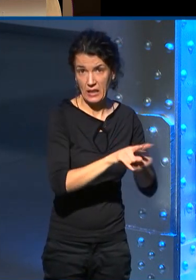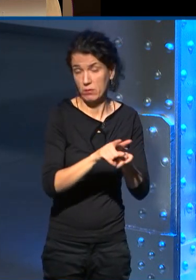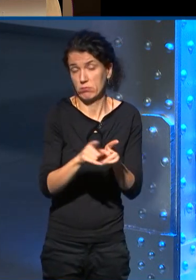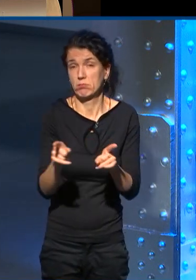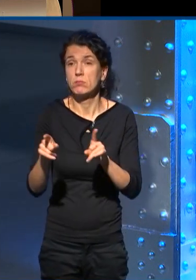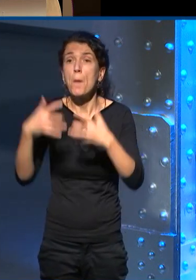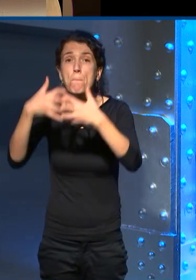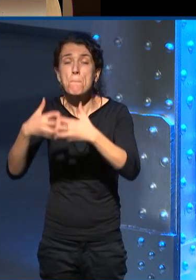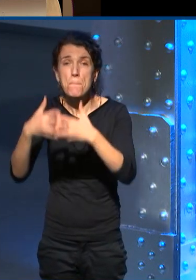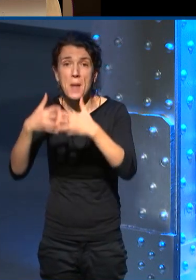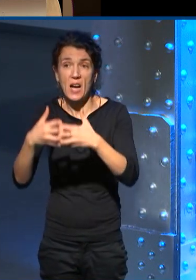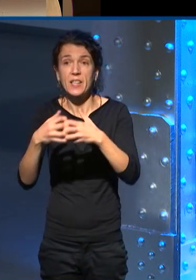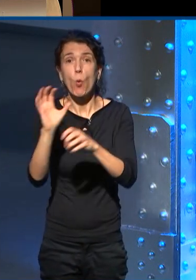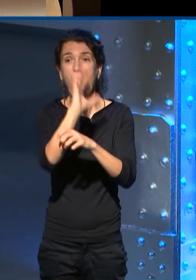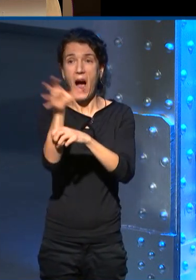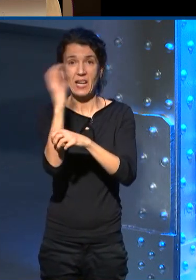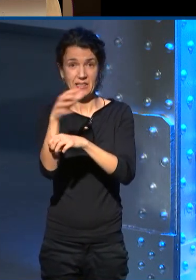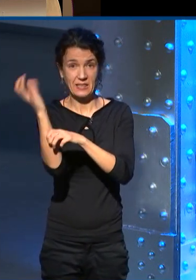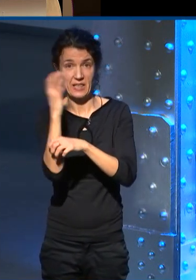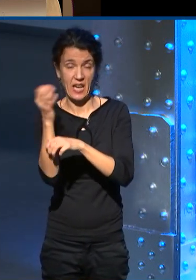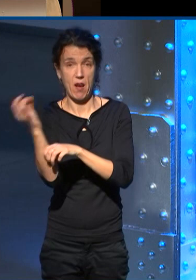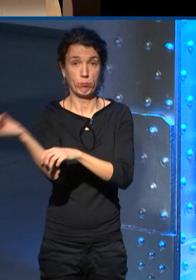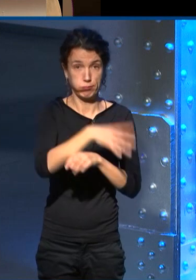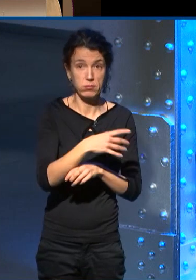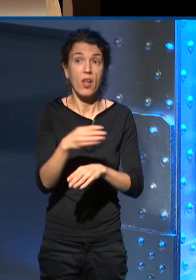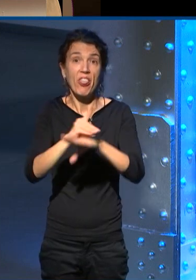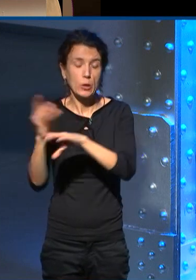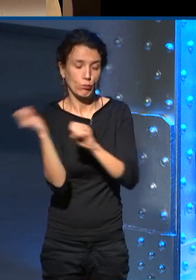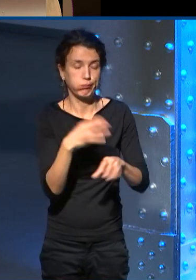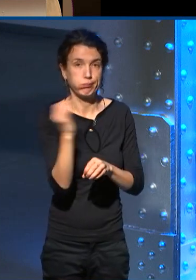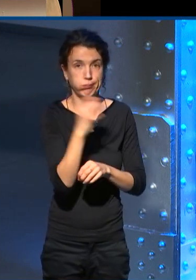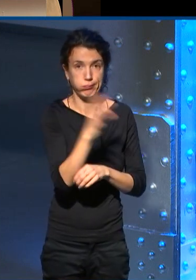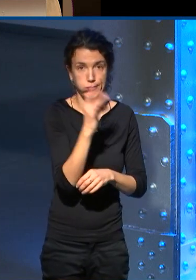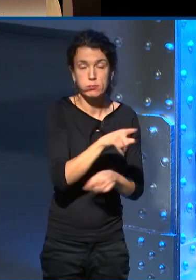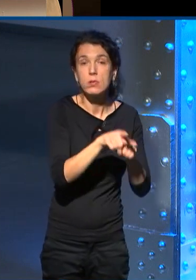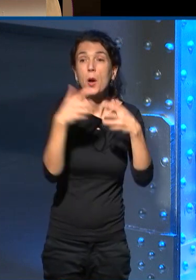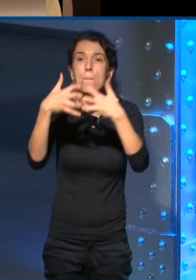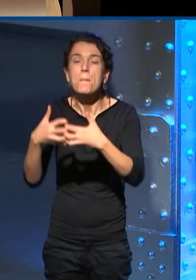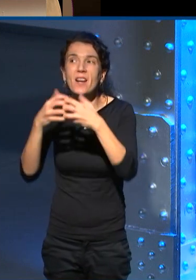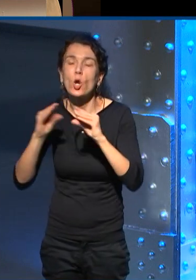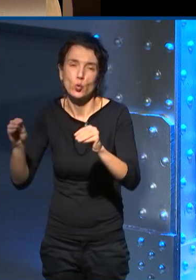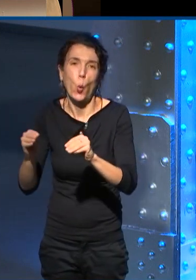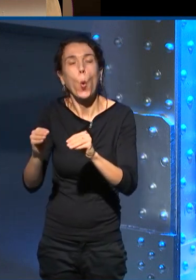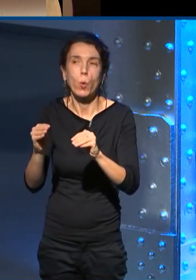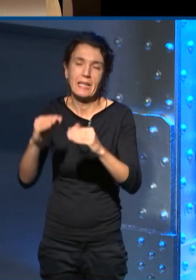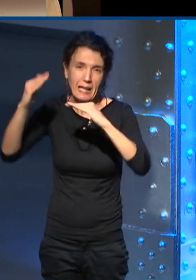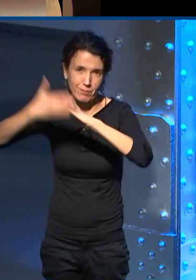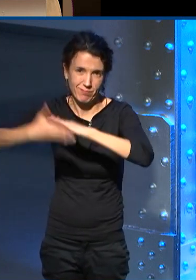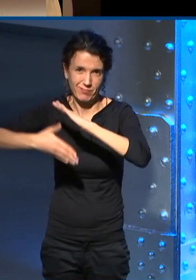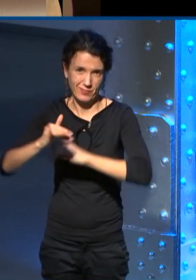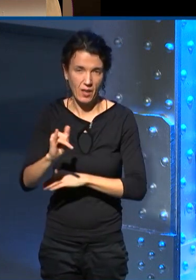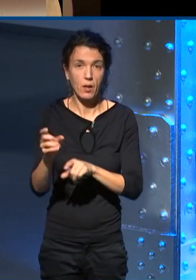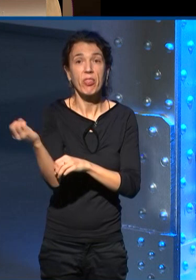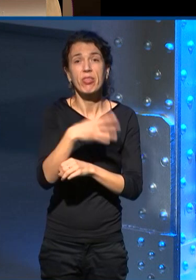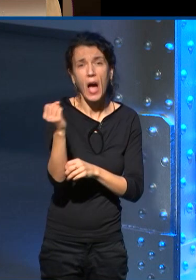rover con una antena que apunta a la Tierra nos manda datos, pero claro, el rover pues tiene una potencia muy limitada y nos manda datos, por